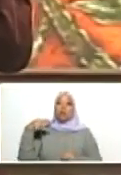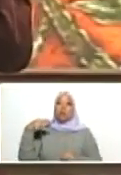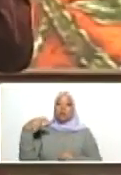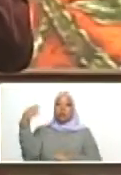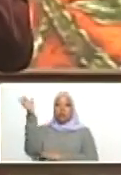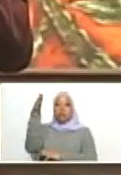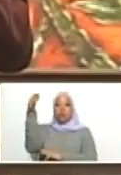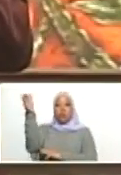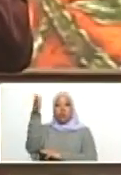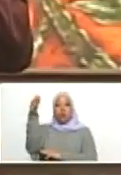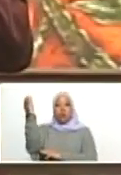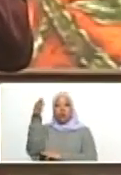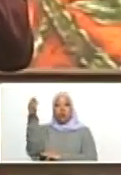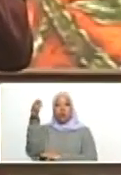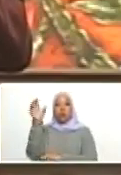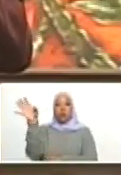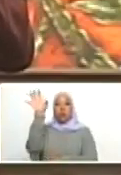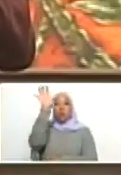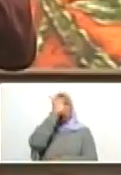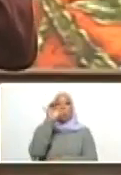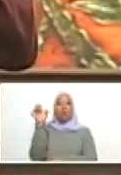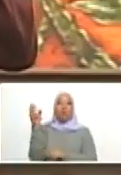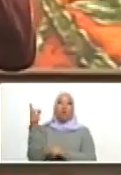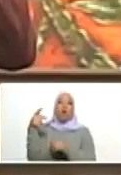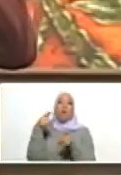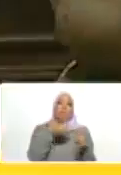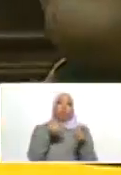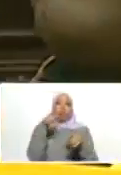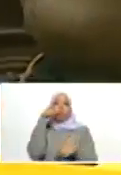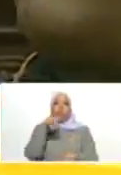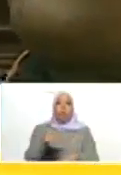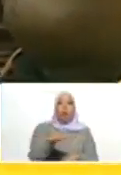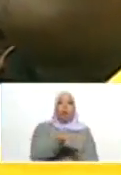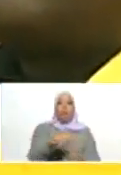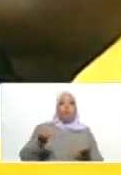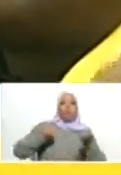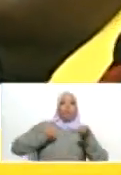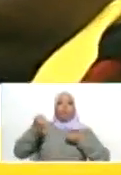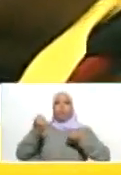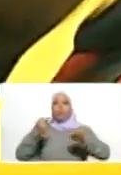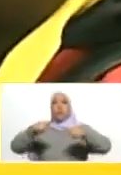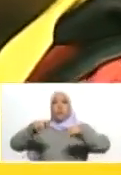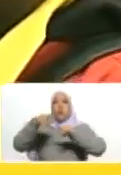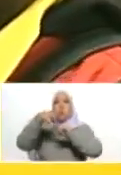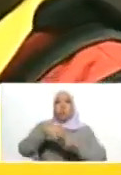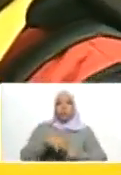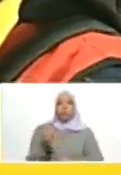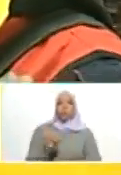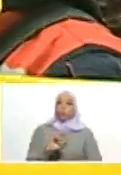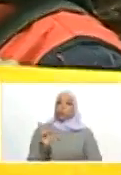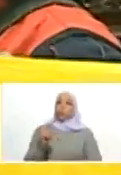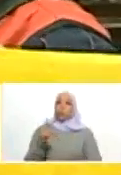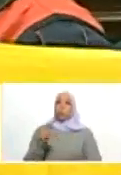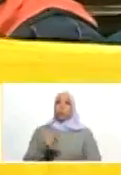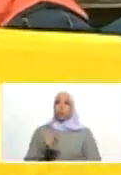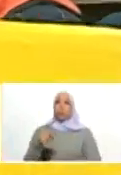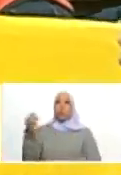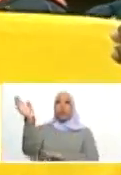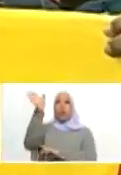de nuestras fronteras para ir a bombardear o a matar pueblos, conquistar o colonizar. Esta bandera cuando ha